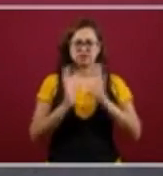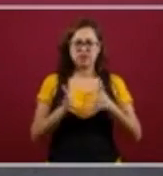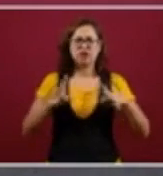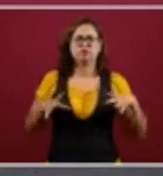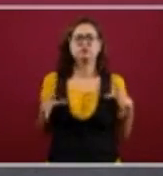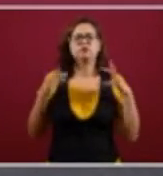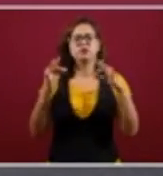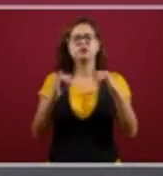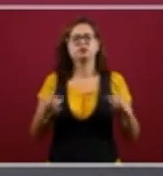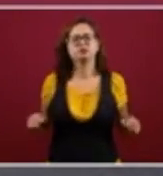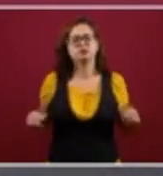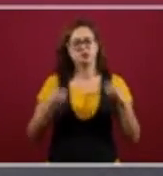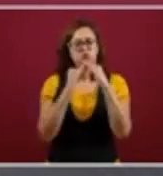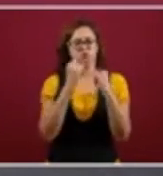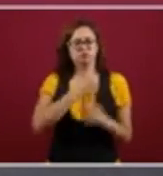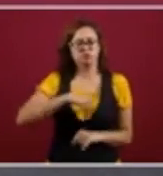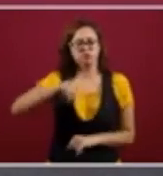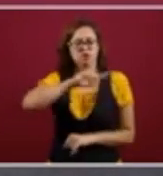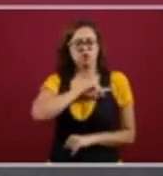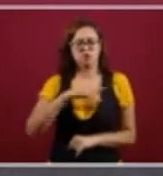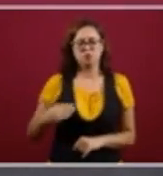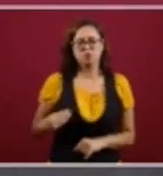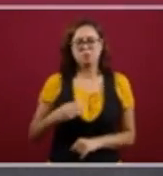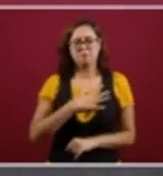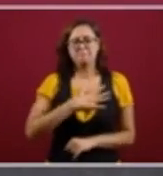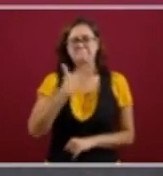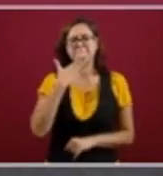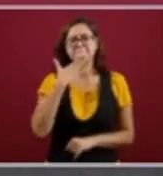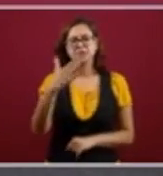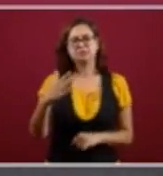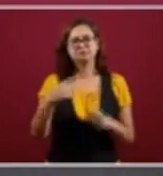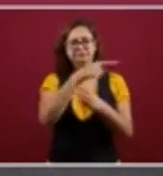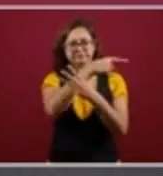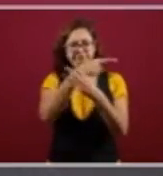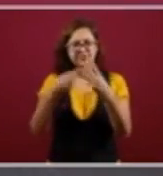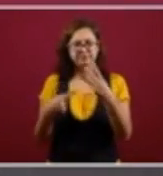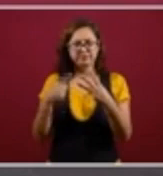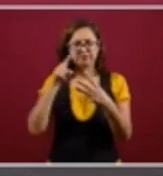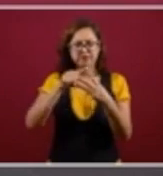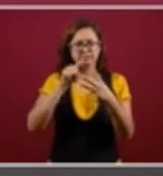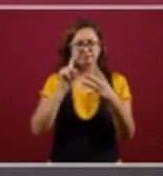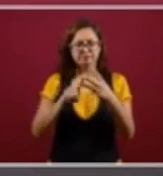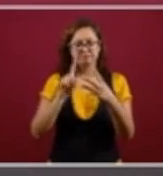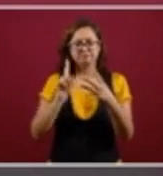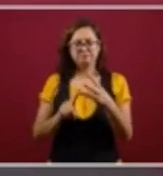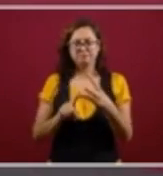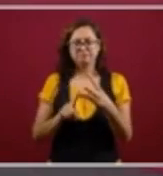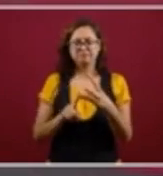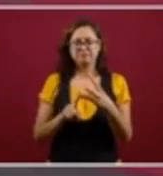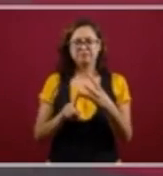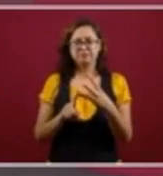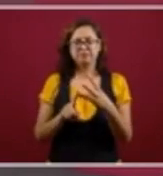Bienestar y las tres áreas para atender